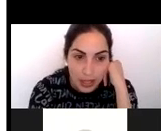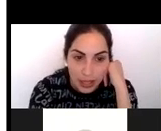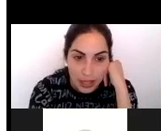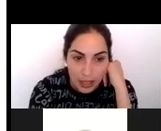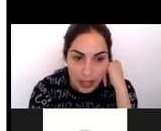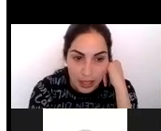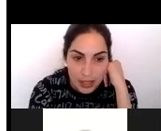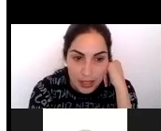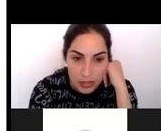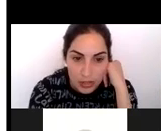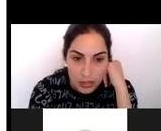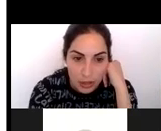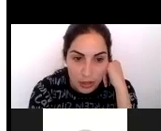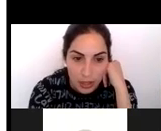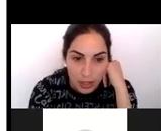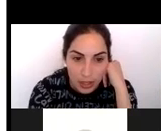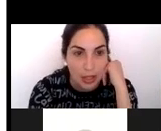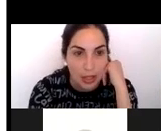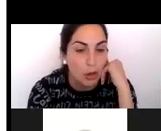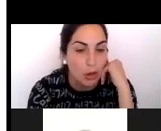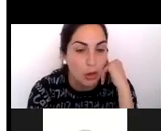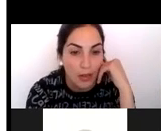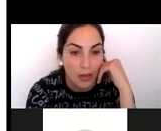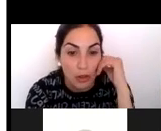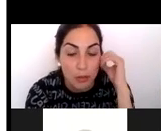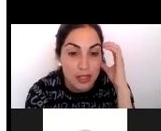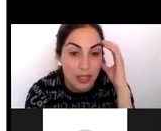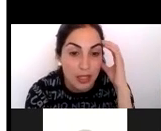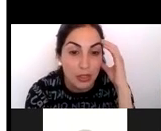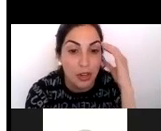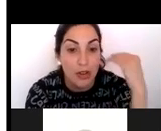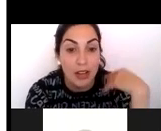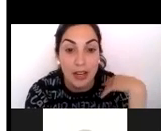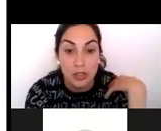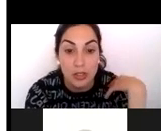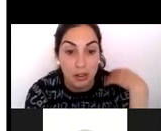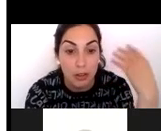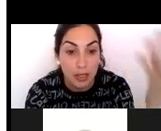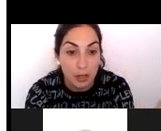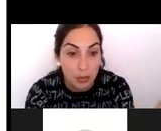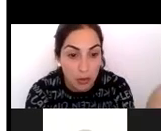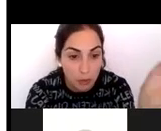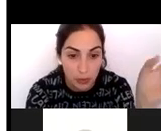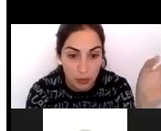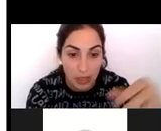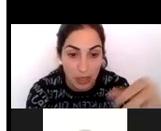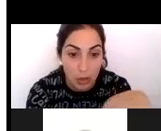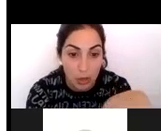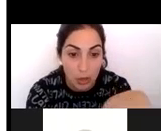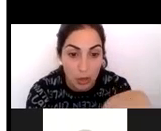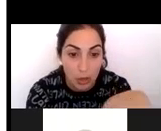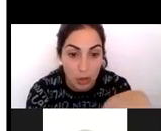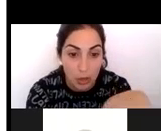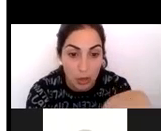ahí en que dice en los zapatos de ella, donde nos mostraba nombres, ¿cierto? que nos van a hablar sobre el feminismo y